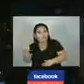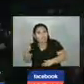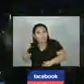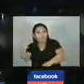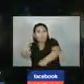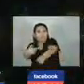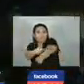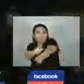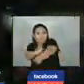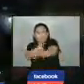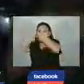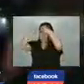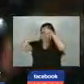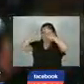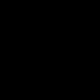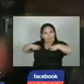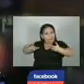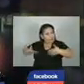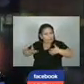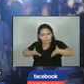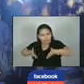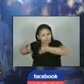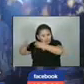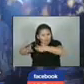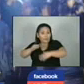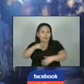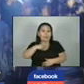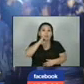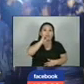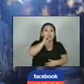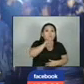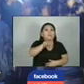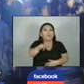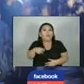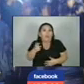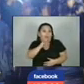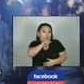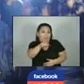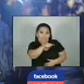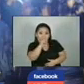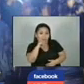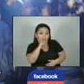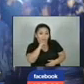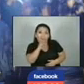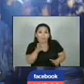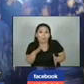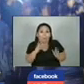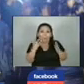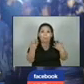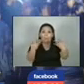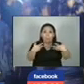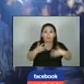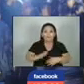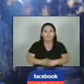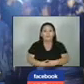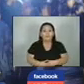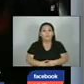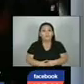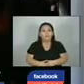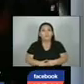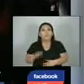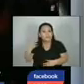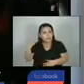en un centro asistencial Lo que han mencionado ellos es que fueron abandonados inmediatamente